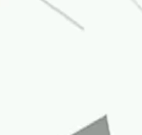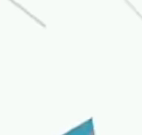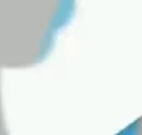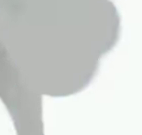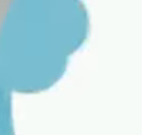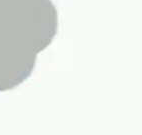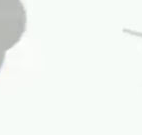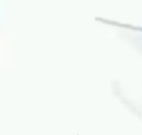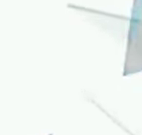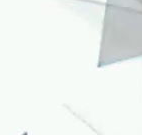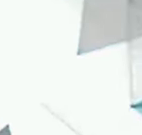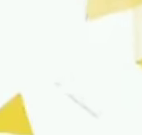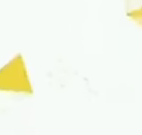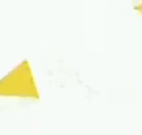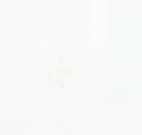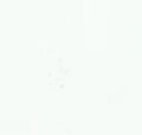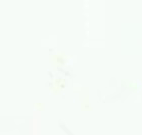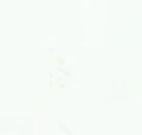morían por las...